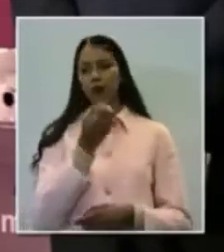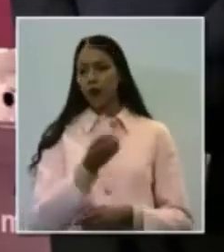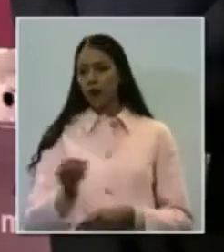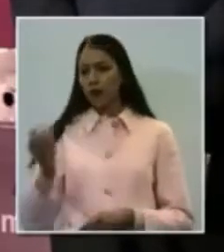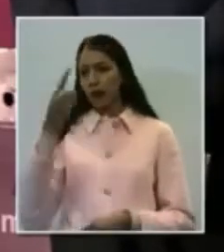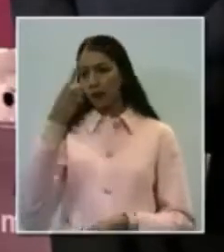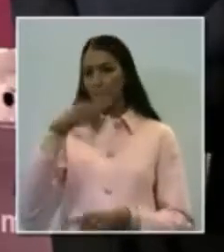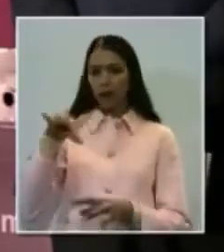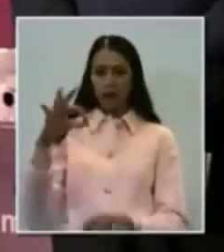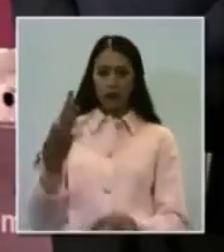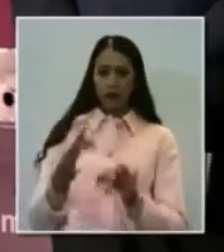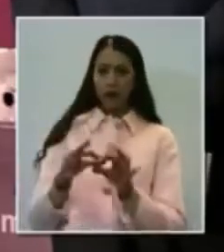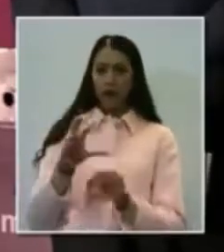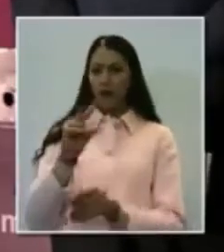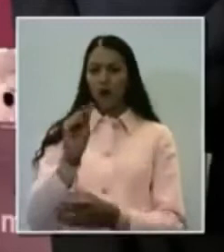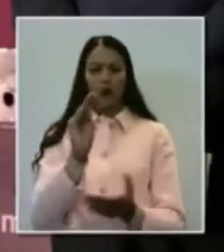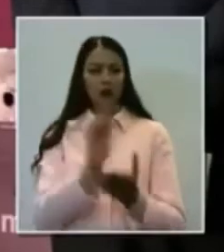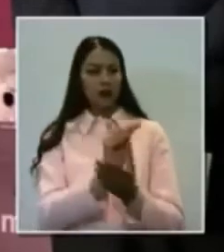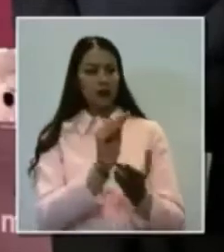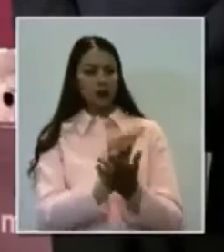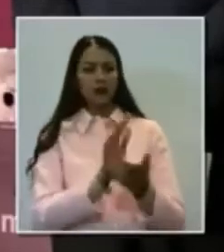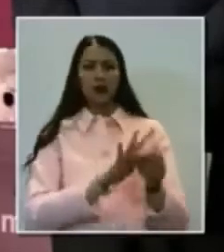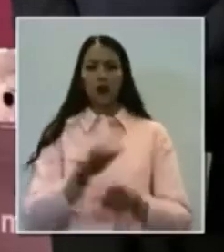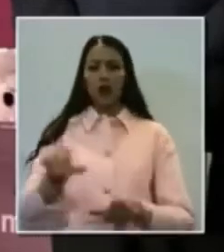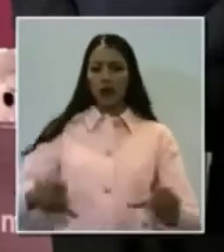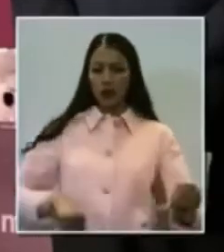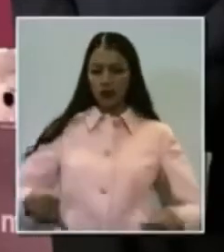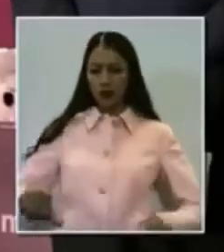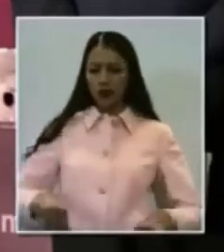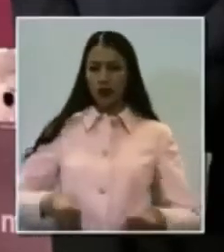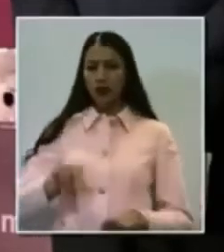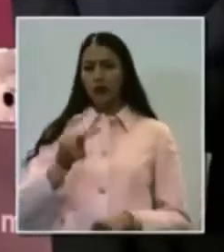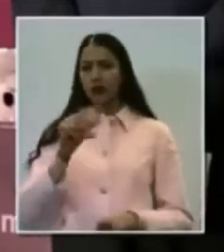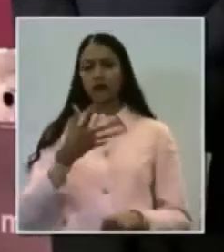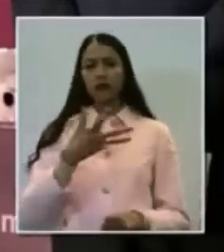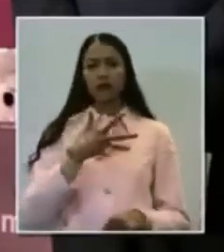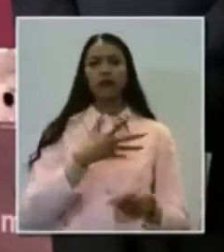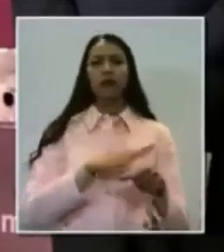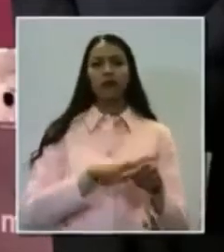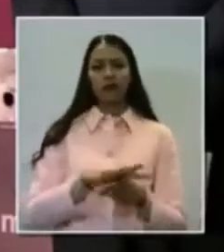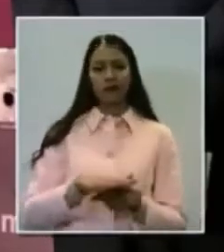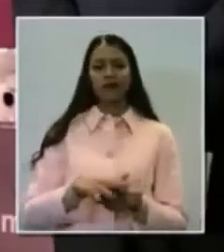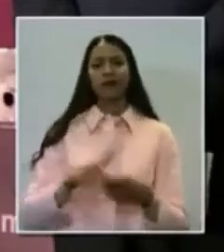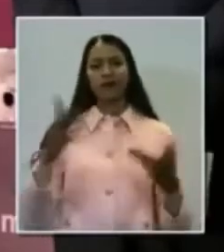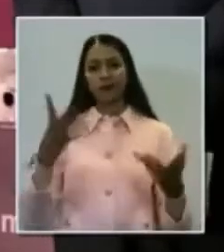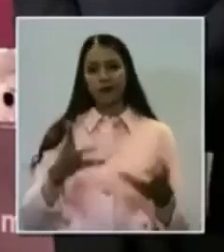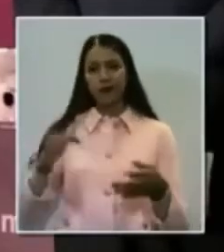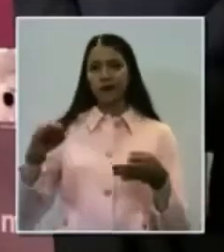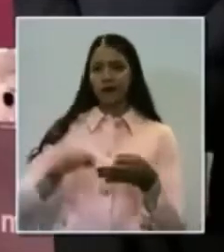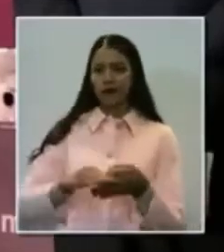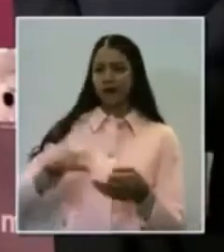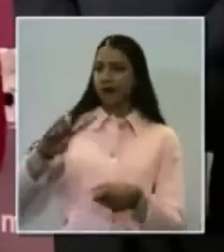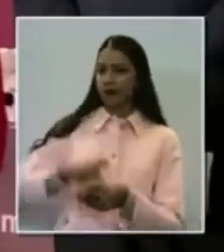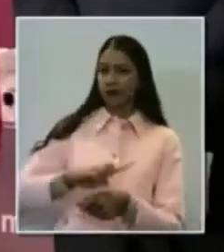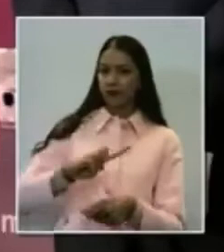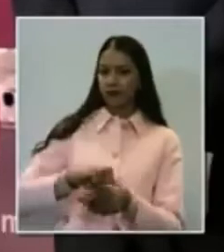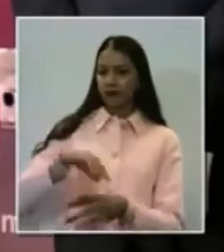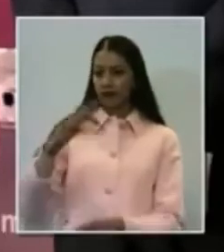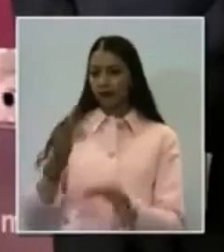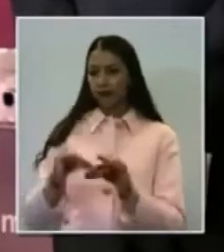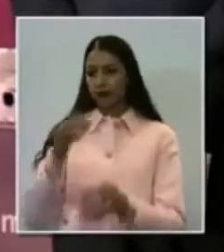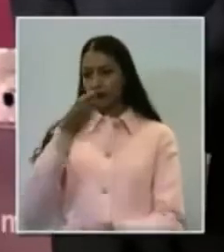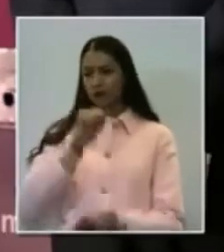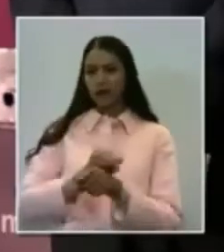obligados a cumplir y a no ser omisos a las actividades que no corresponden con el quehacer cotidiano correcto de la Secretaría